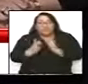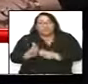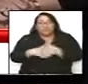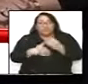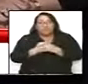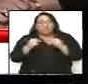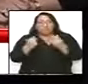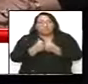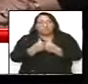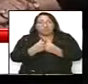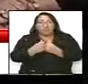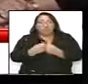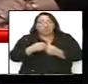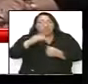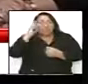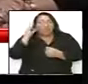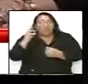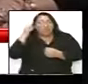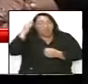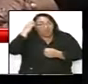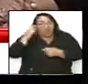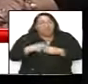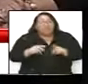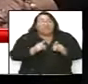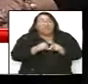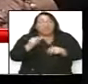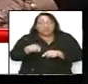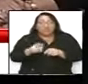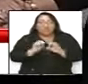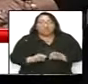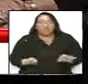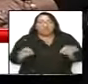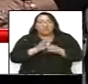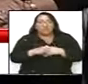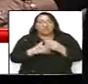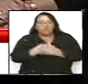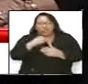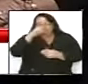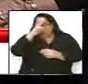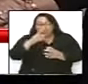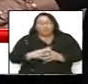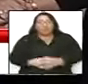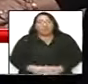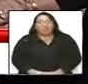de la bancada de Fuerza Popular, pero asimismo importantes para el país.